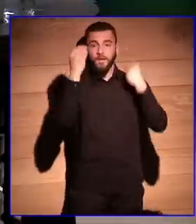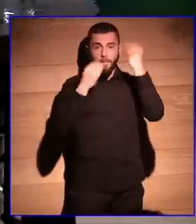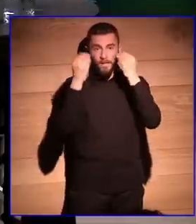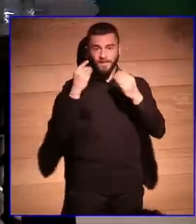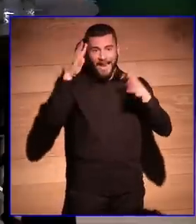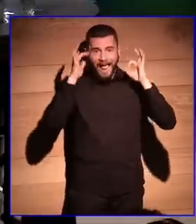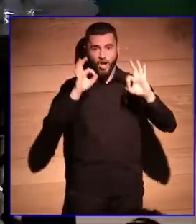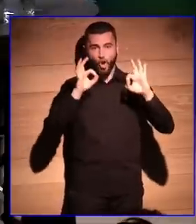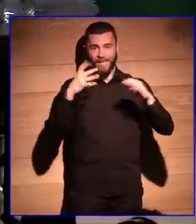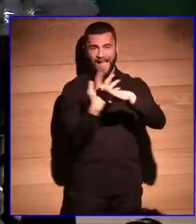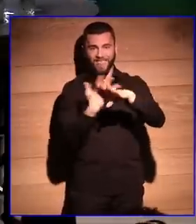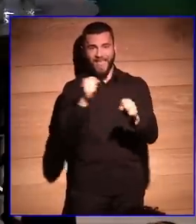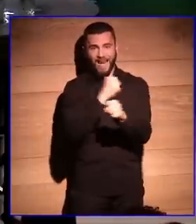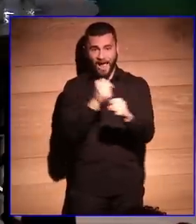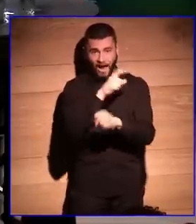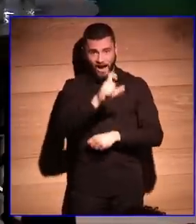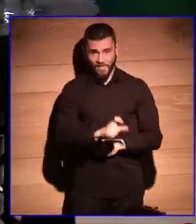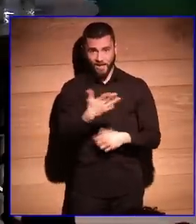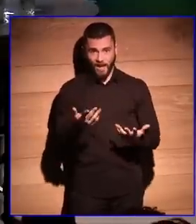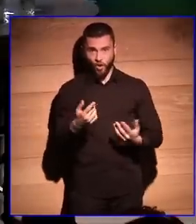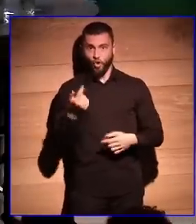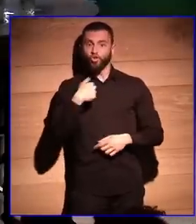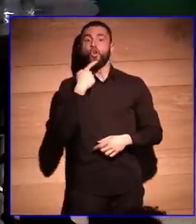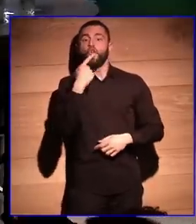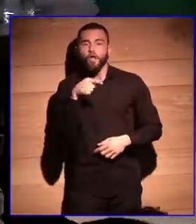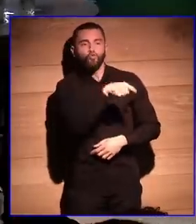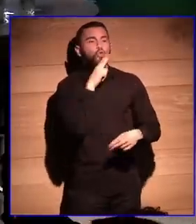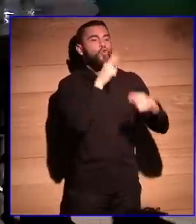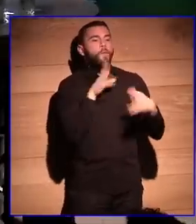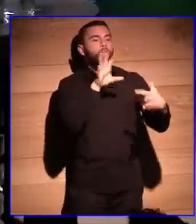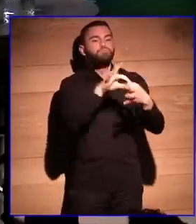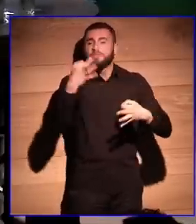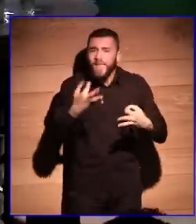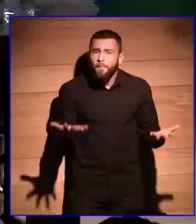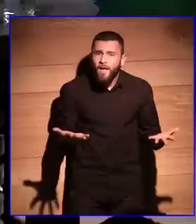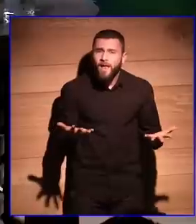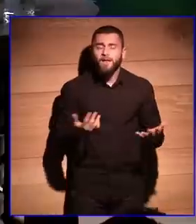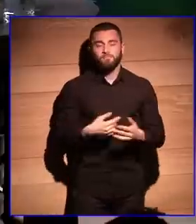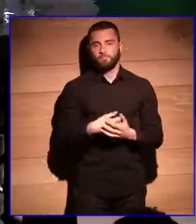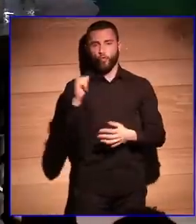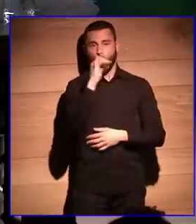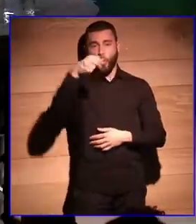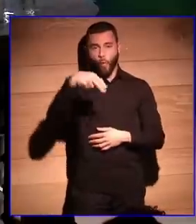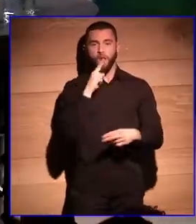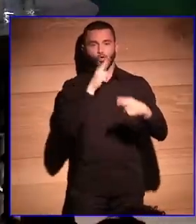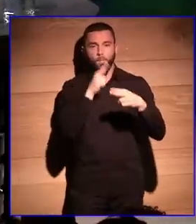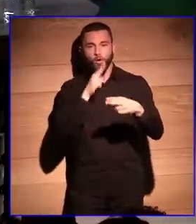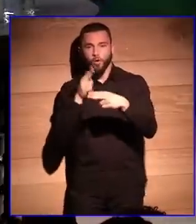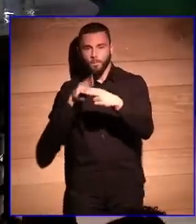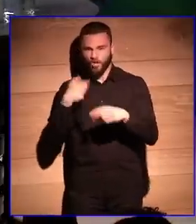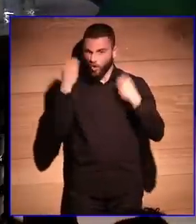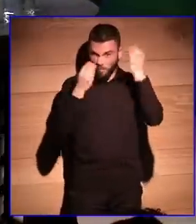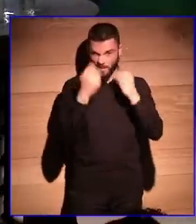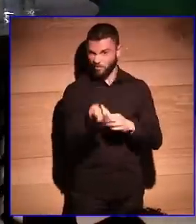del jardinero. O sea, cada cosa que yo diga le tienes que poner tú un nombre. Sí. Claro, porque así sí, ¿cuál le va poniendo nombrecitos? Que yo creo que se inventa.